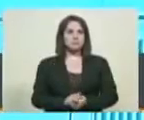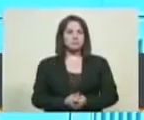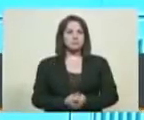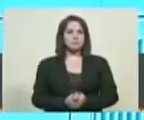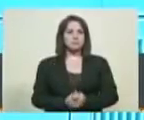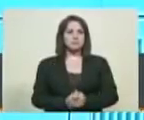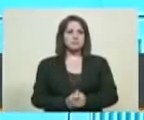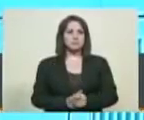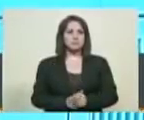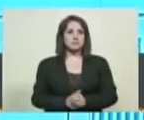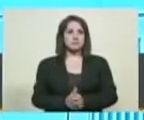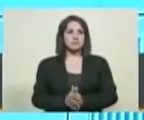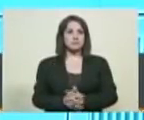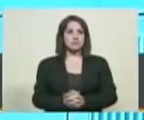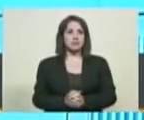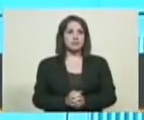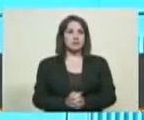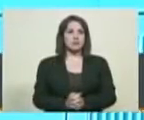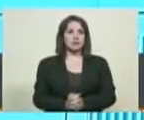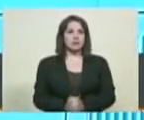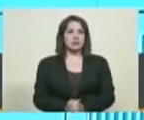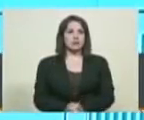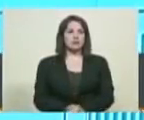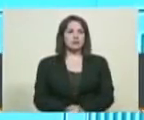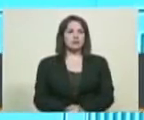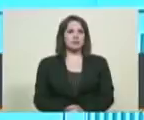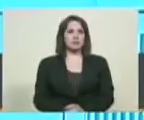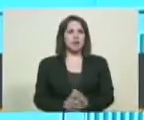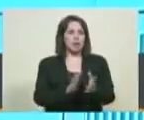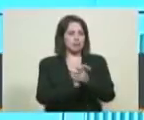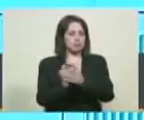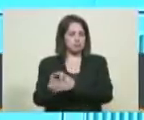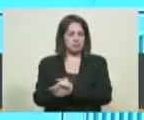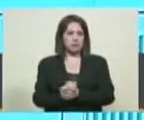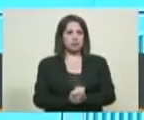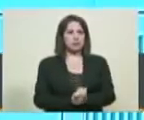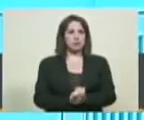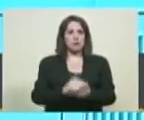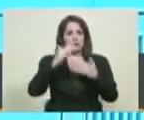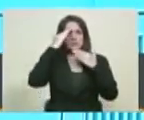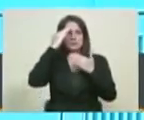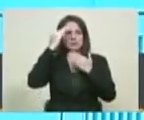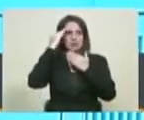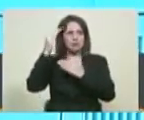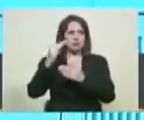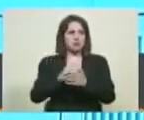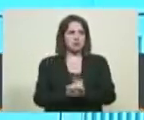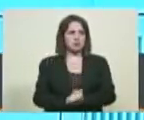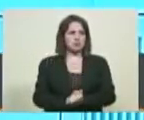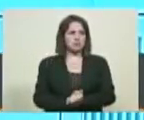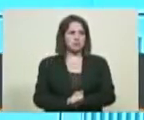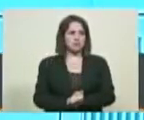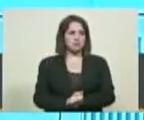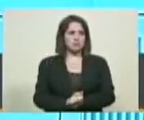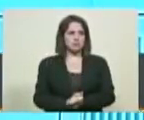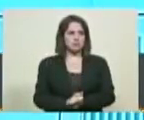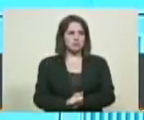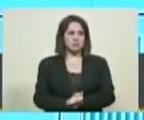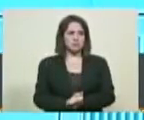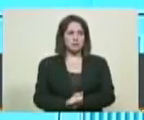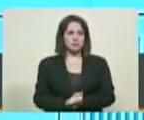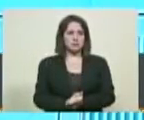Y del MPDIN también, secretario general. Compañero. Bueno, mi saludo a los jefes